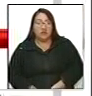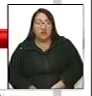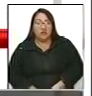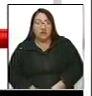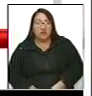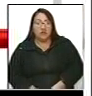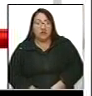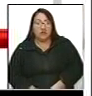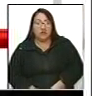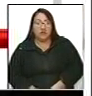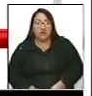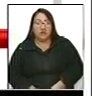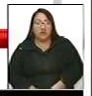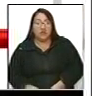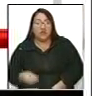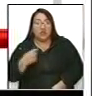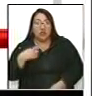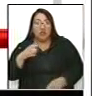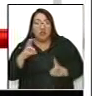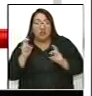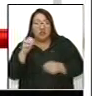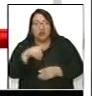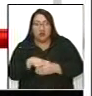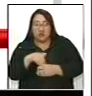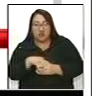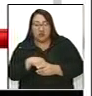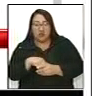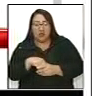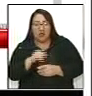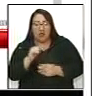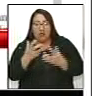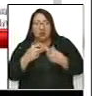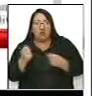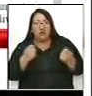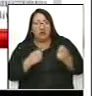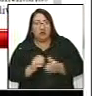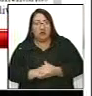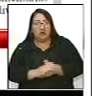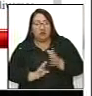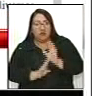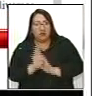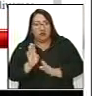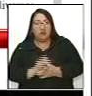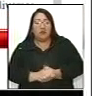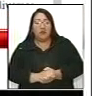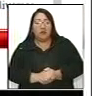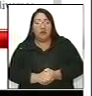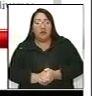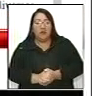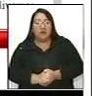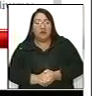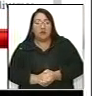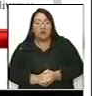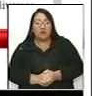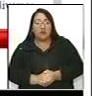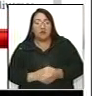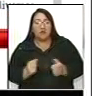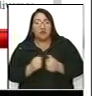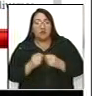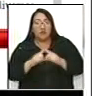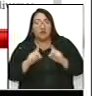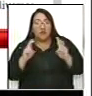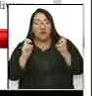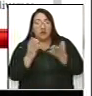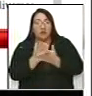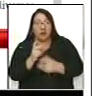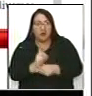así como también candidatas a cargos de elección popular y empresarias exitosas. Subrayaron las diferencias